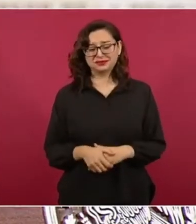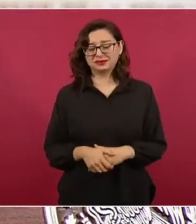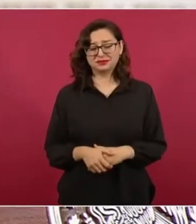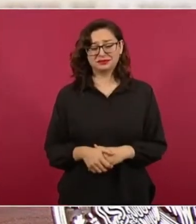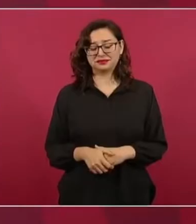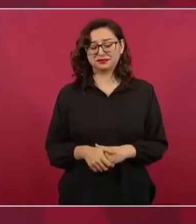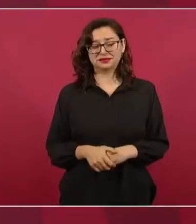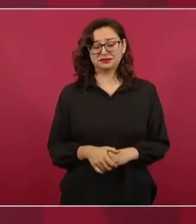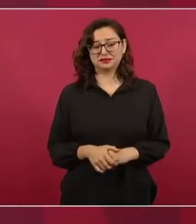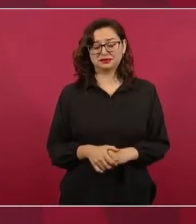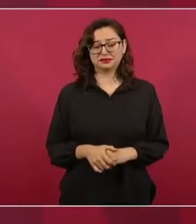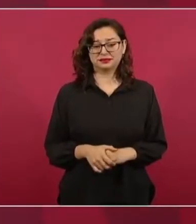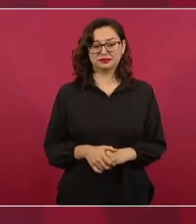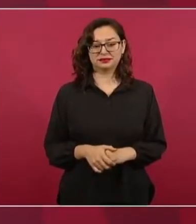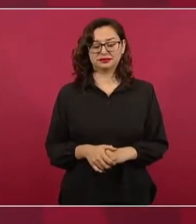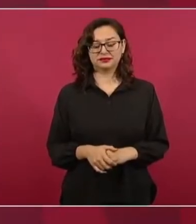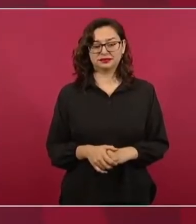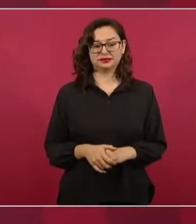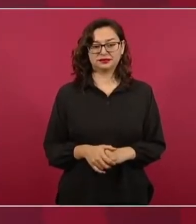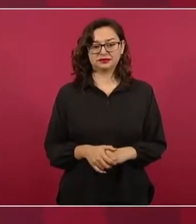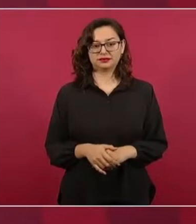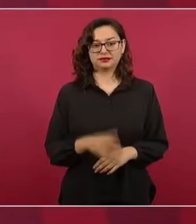Porque hay quienes